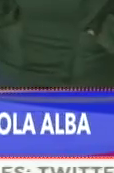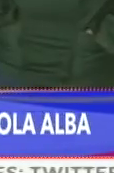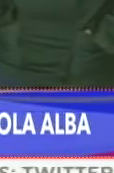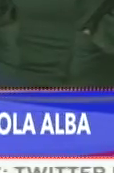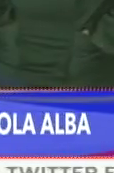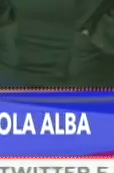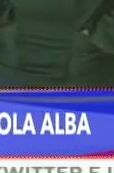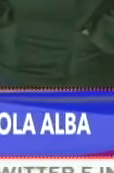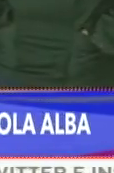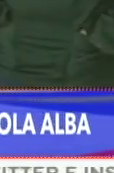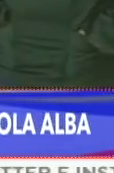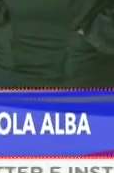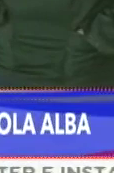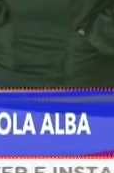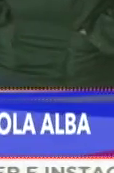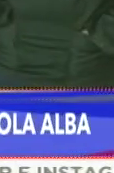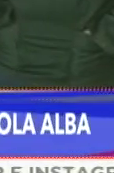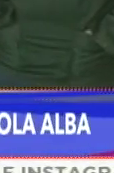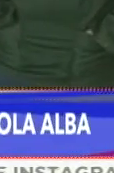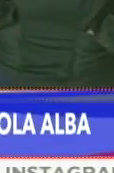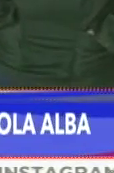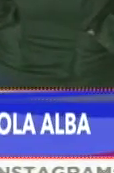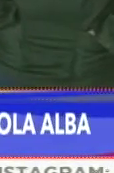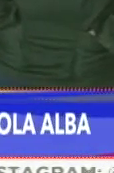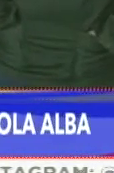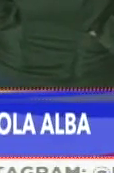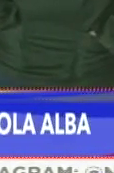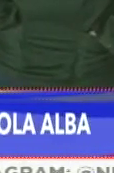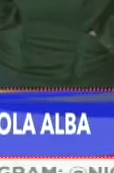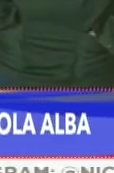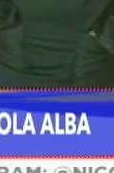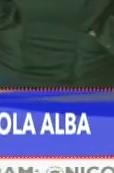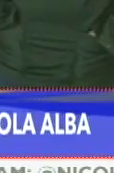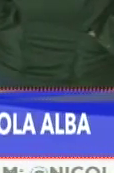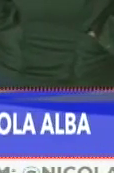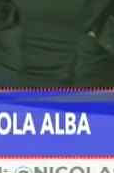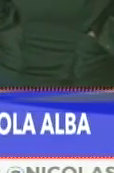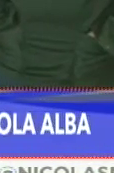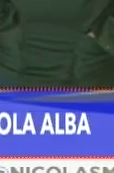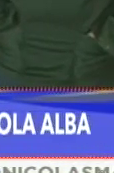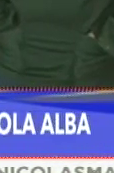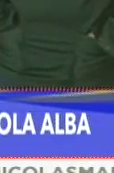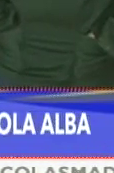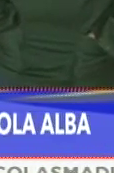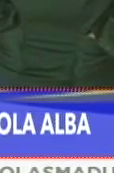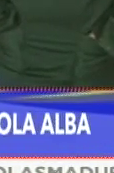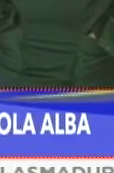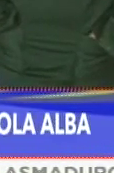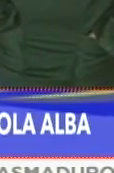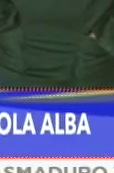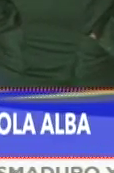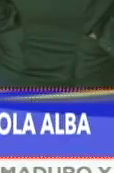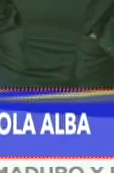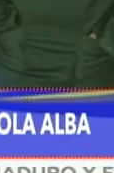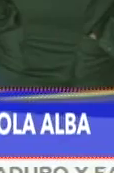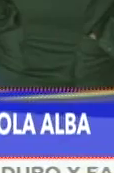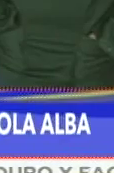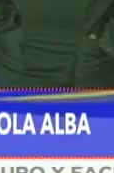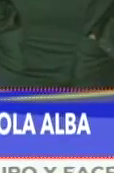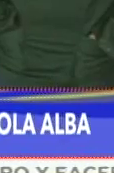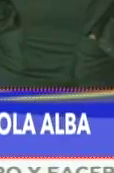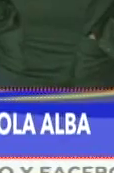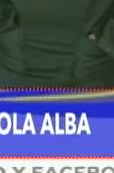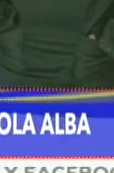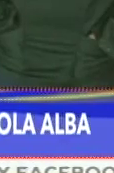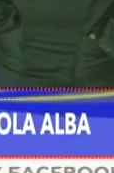que, presidente, a pesar del bloqueo, de las sanciones, del asedio que tiene el imperio norteamericano por